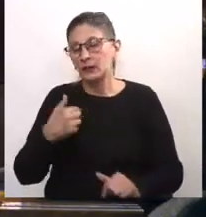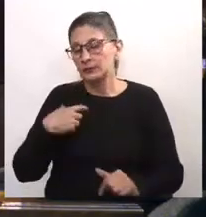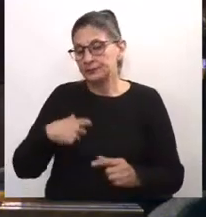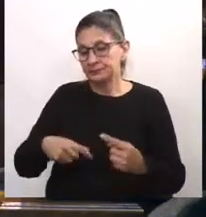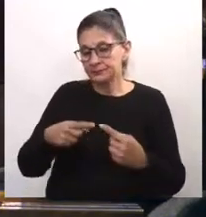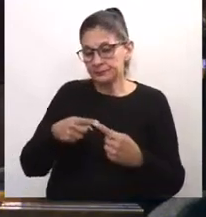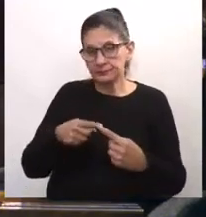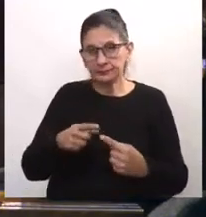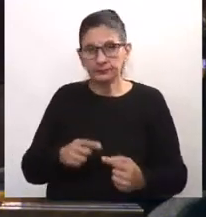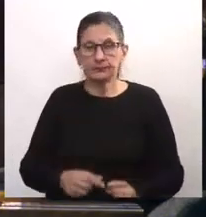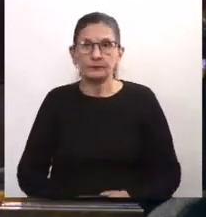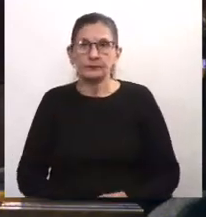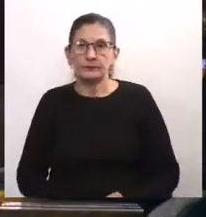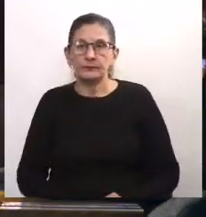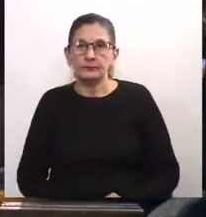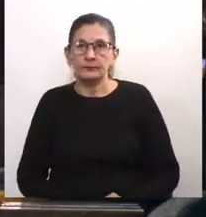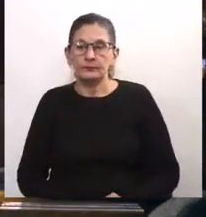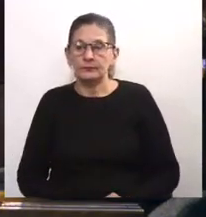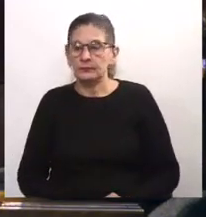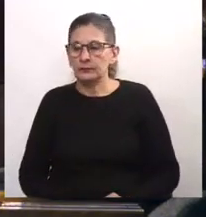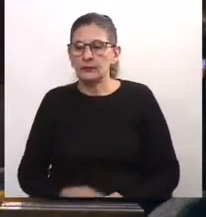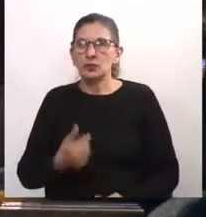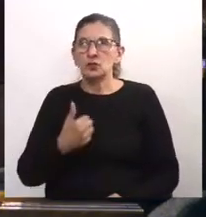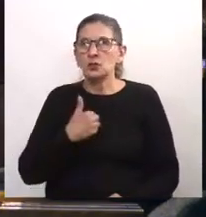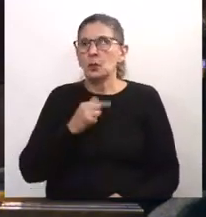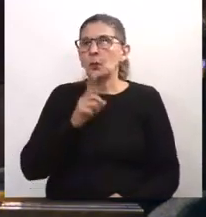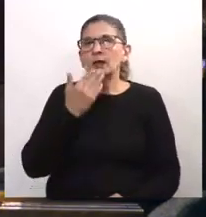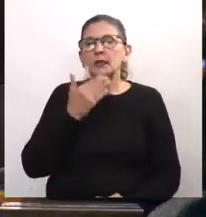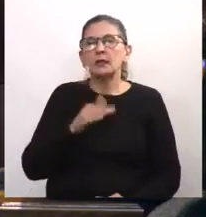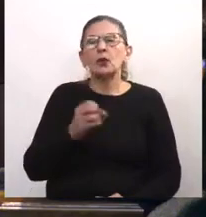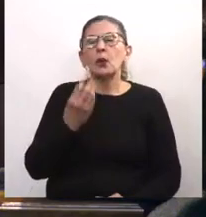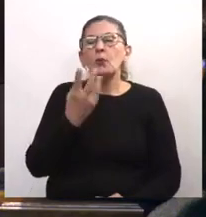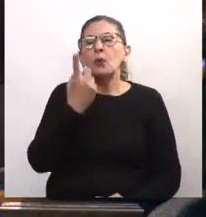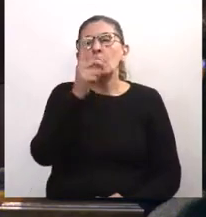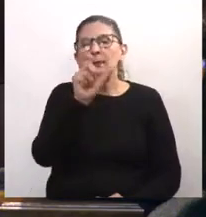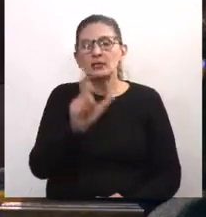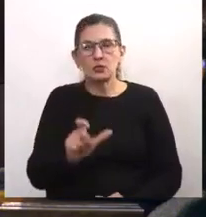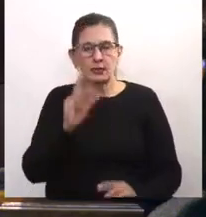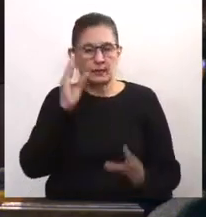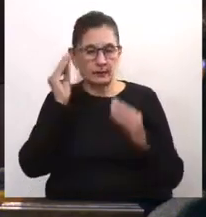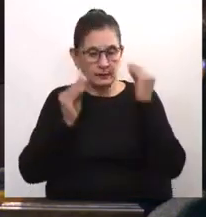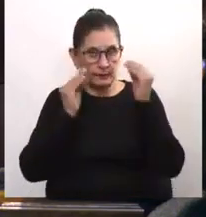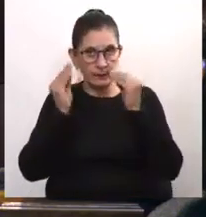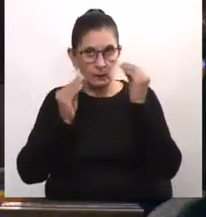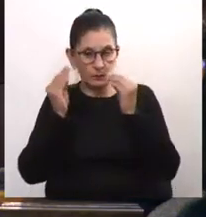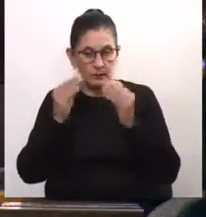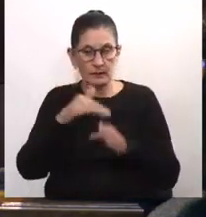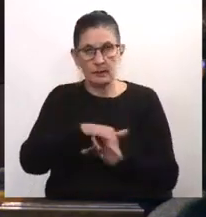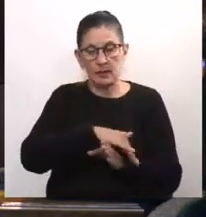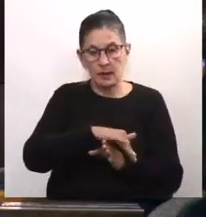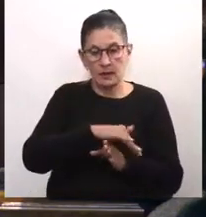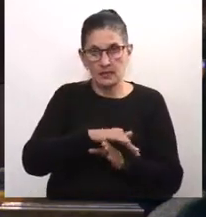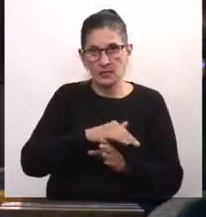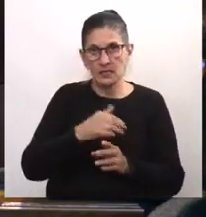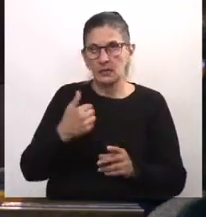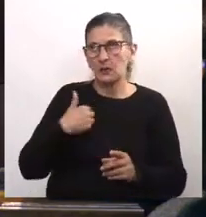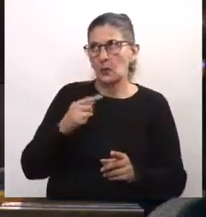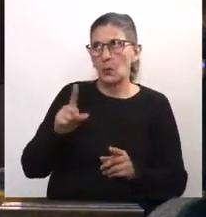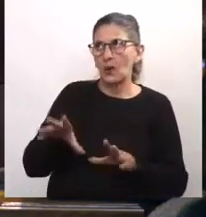el camino. Yo no entiendo cómo una persona que está preocupada por la situación de intemperie discrepe